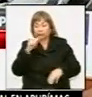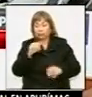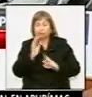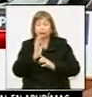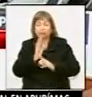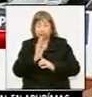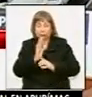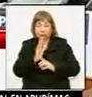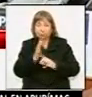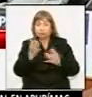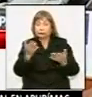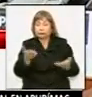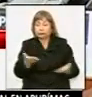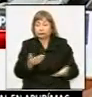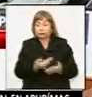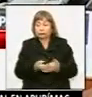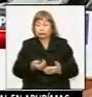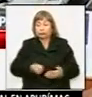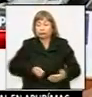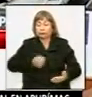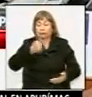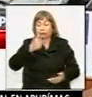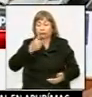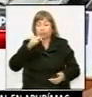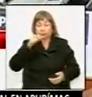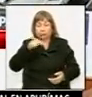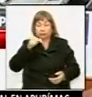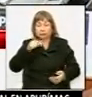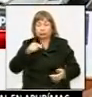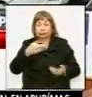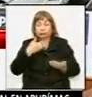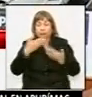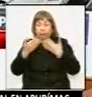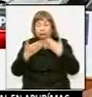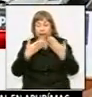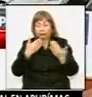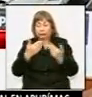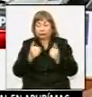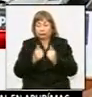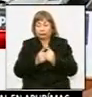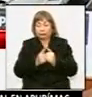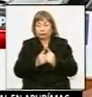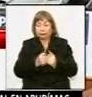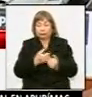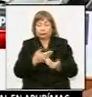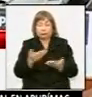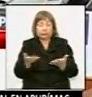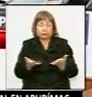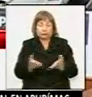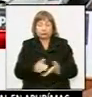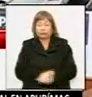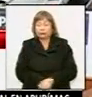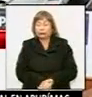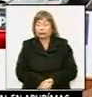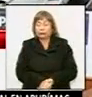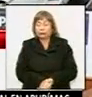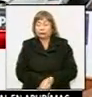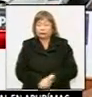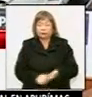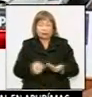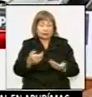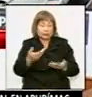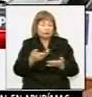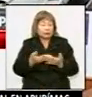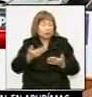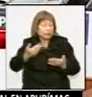demostrado que el jefe de este comité de licitación, en este caso, ha sido, pues, proviene de